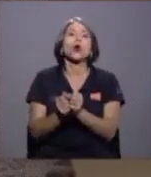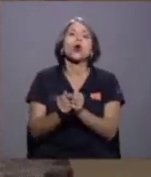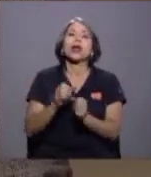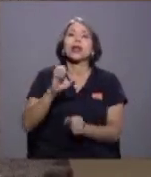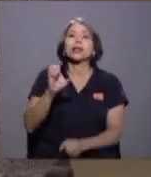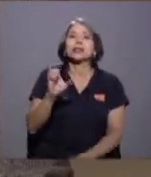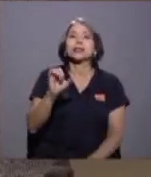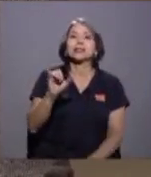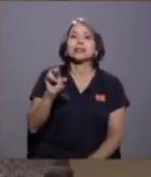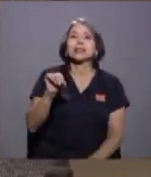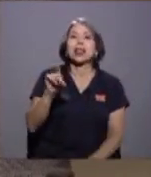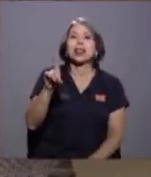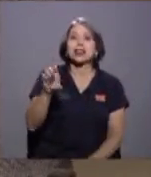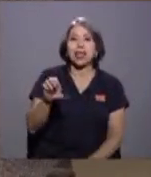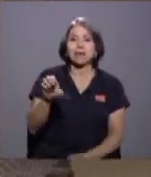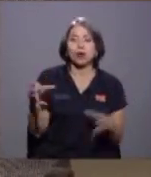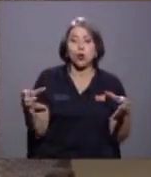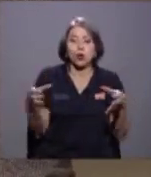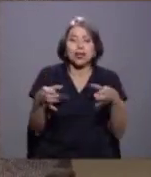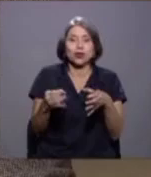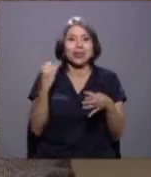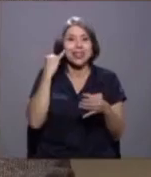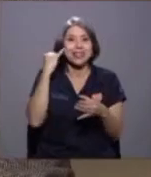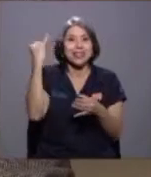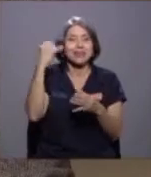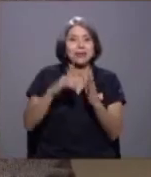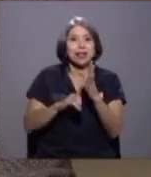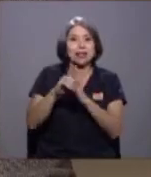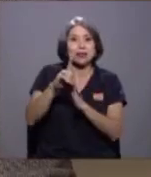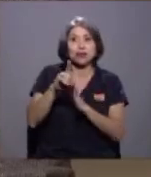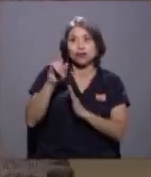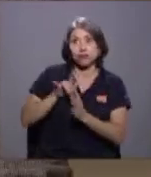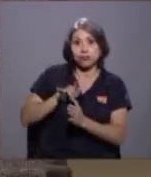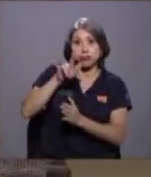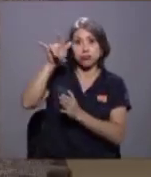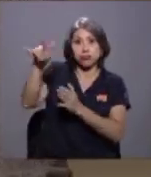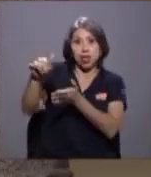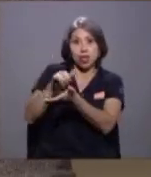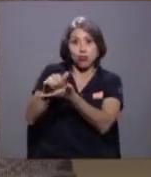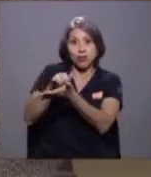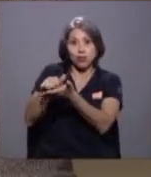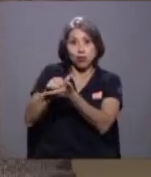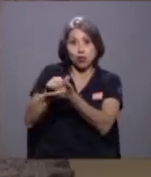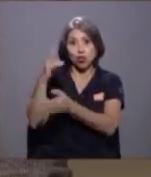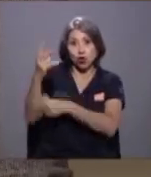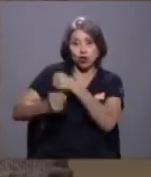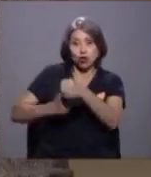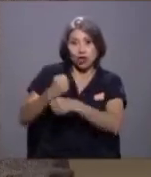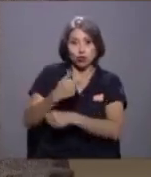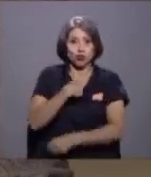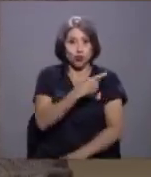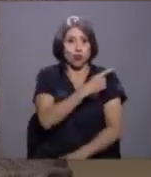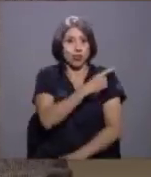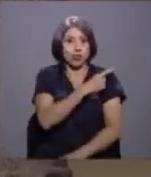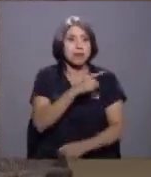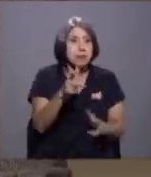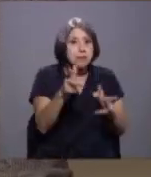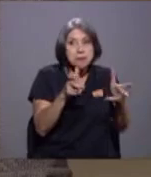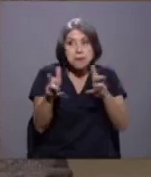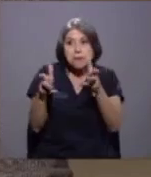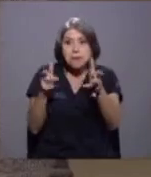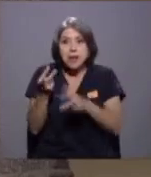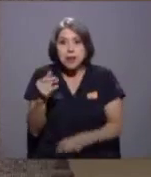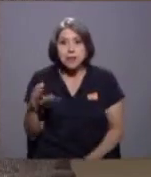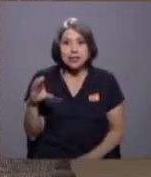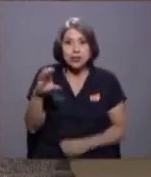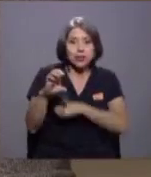Desarrollo, en la oficina de ellos en Nueva York. Yo la dirigí por un par de años, atrayendo inversión extranjera. Y uno de los